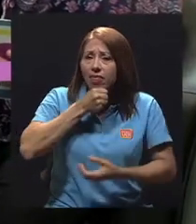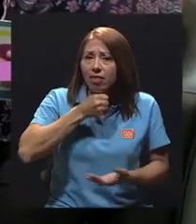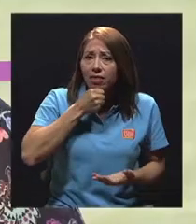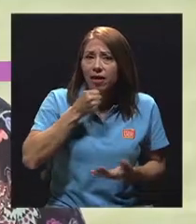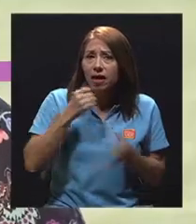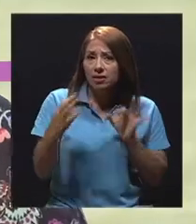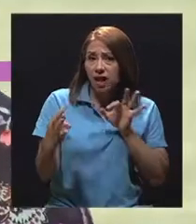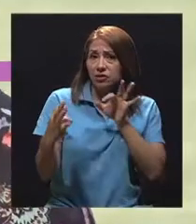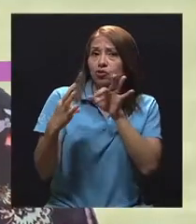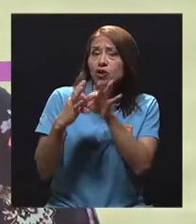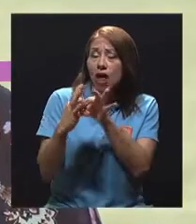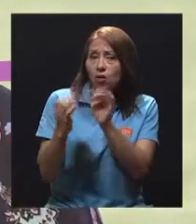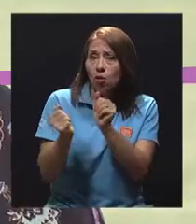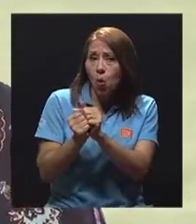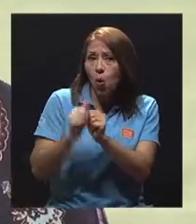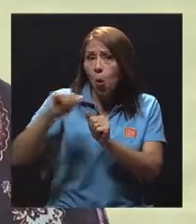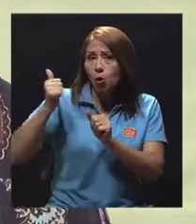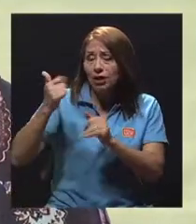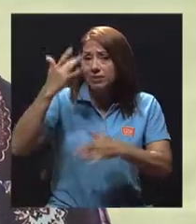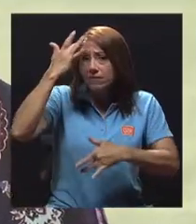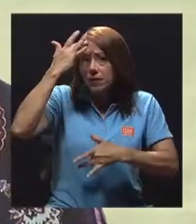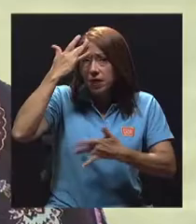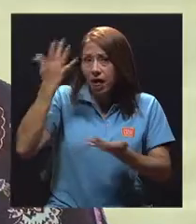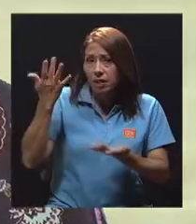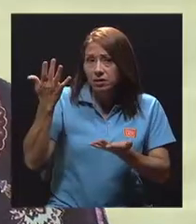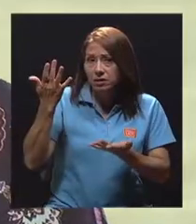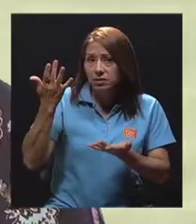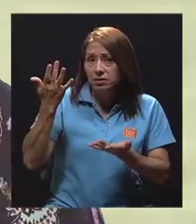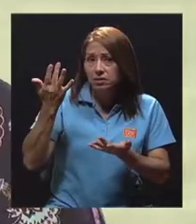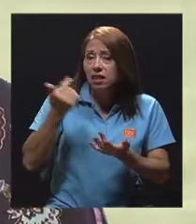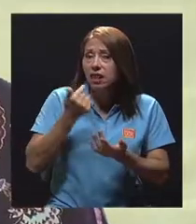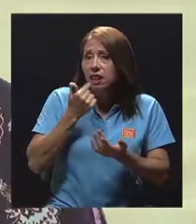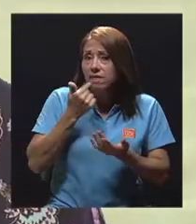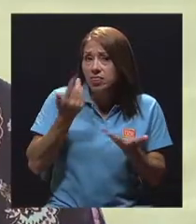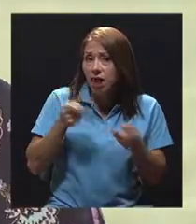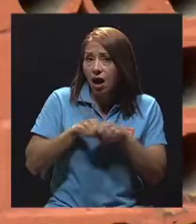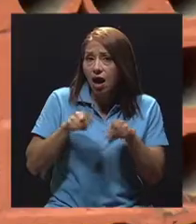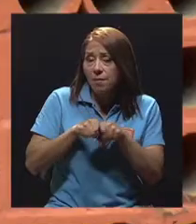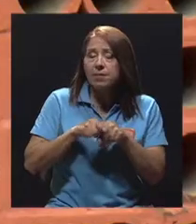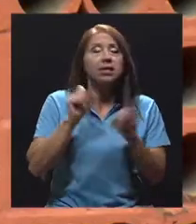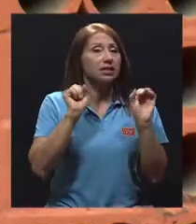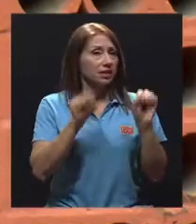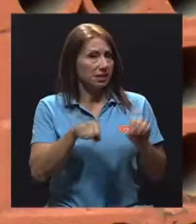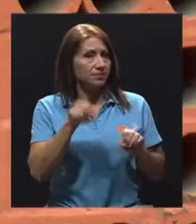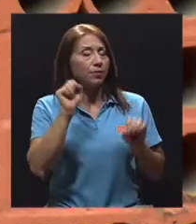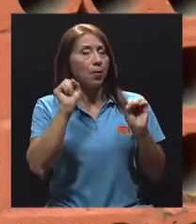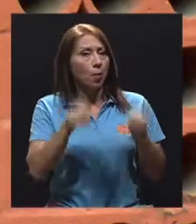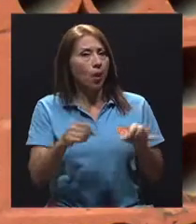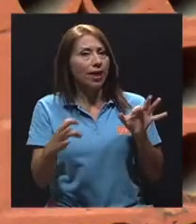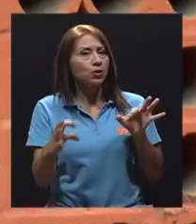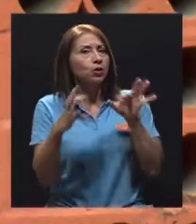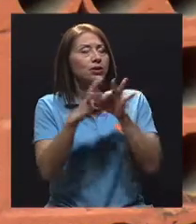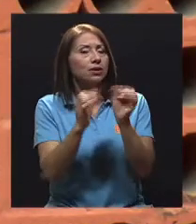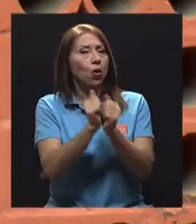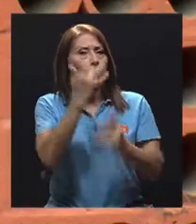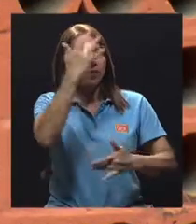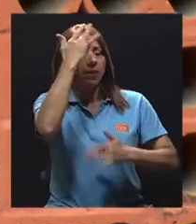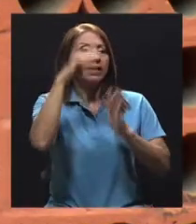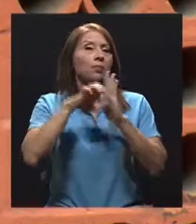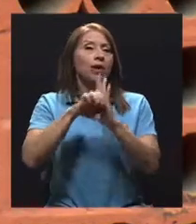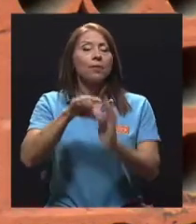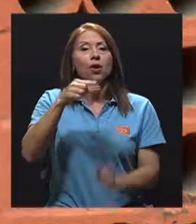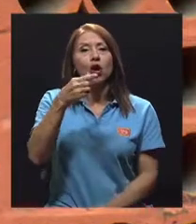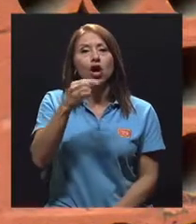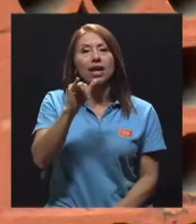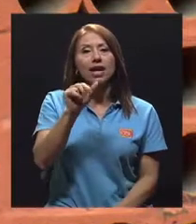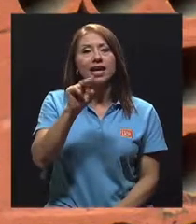¿verdad? ¿Está asociado, usted manifestaba, a otras enfermedades bucodentales? Sí, se puede asociar a